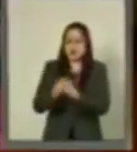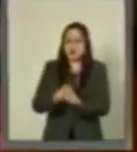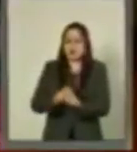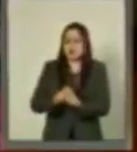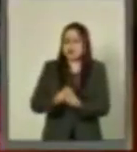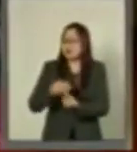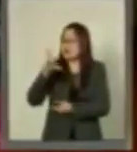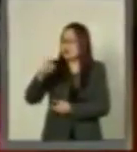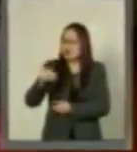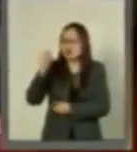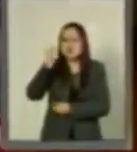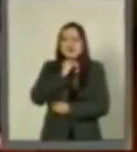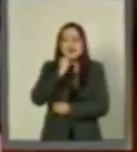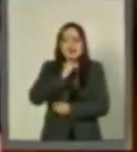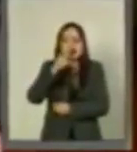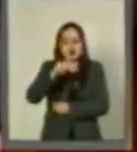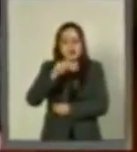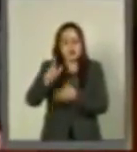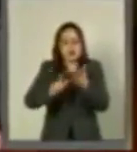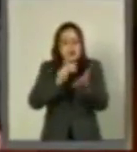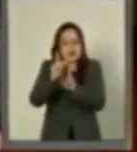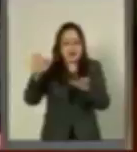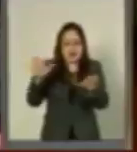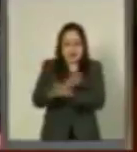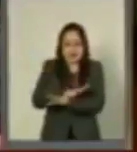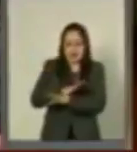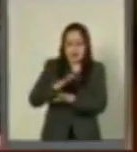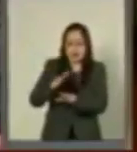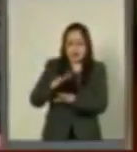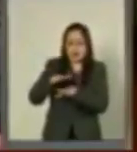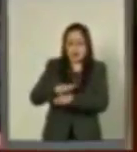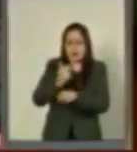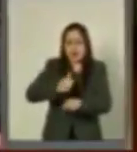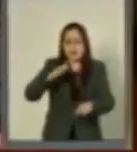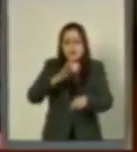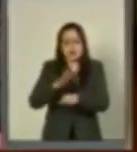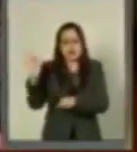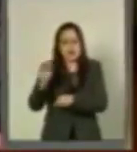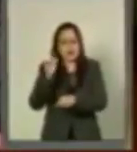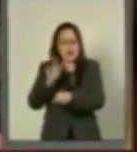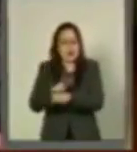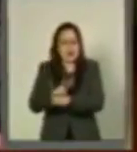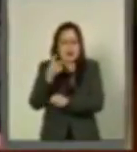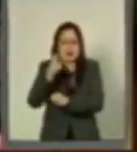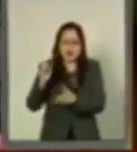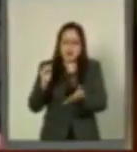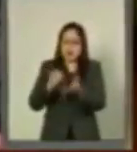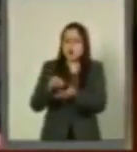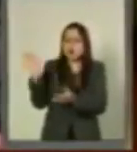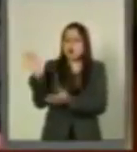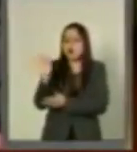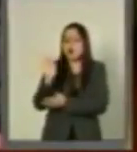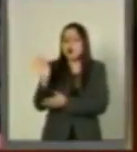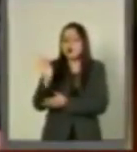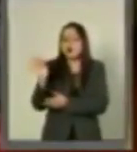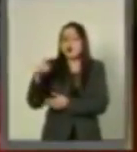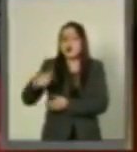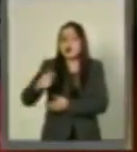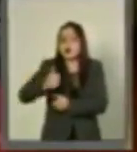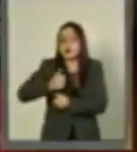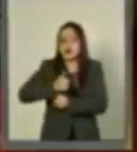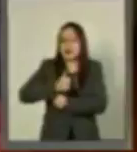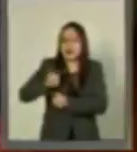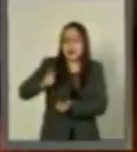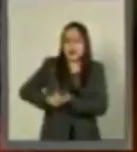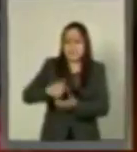senador, en esta modificación a la ley de la Administración Pública no viene el que las Fuerzas Armadas